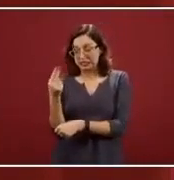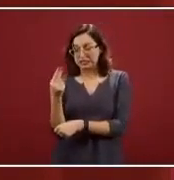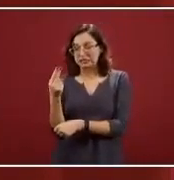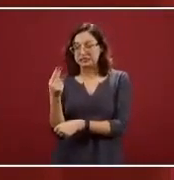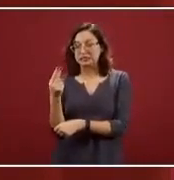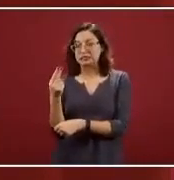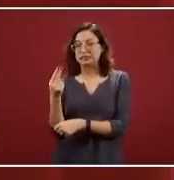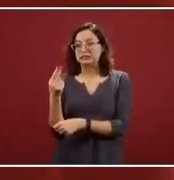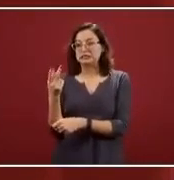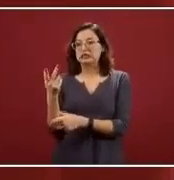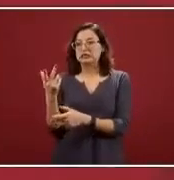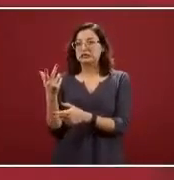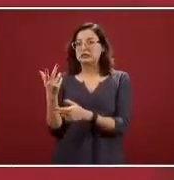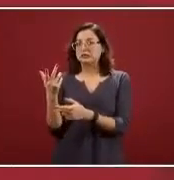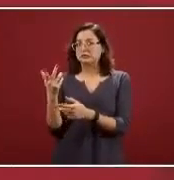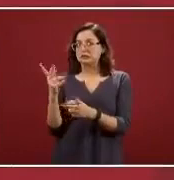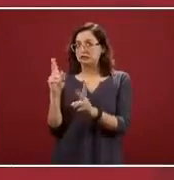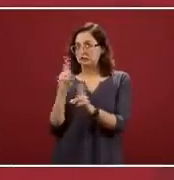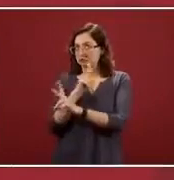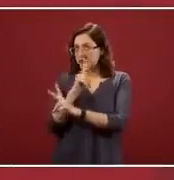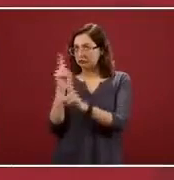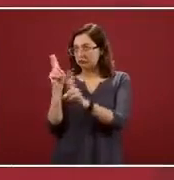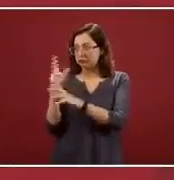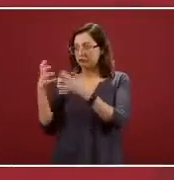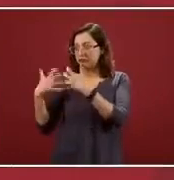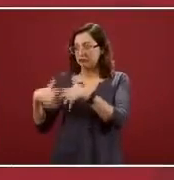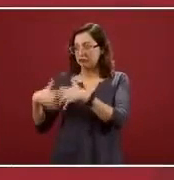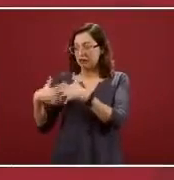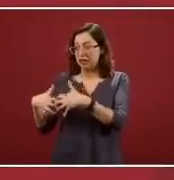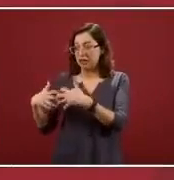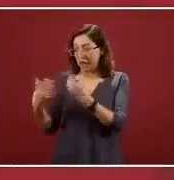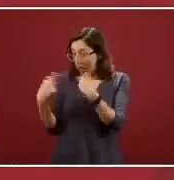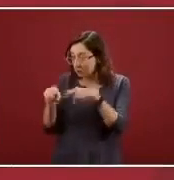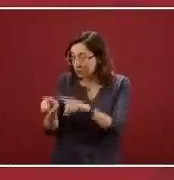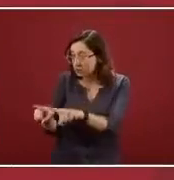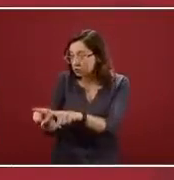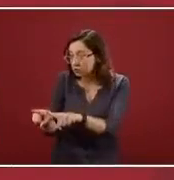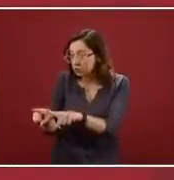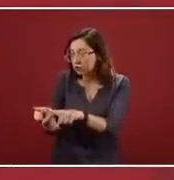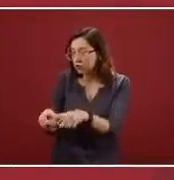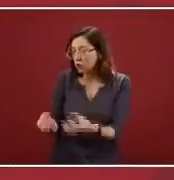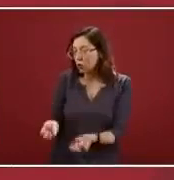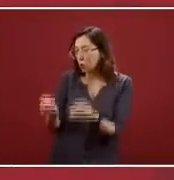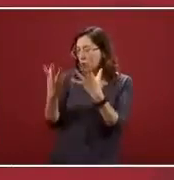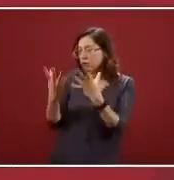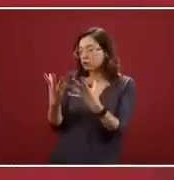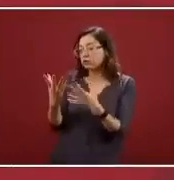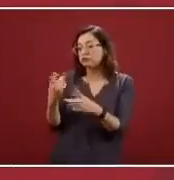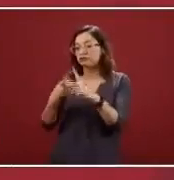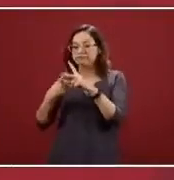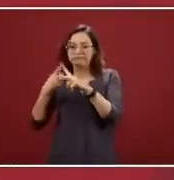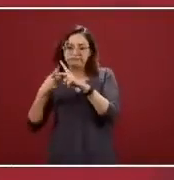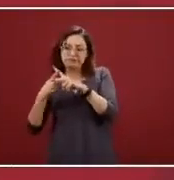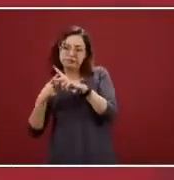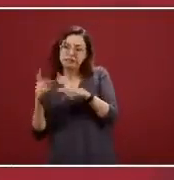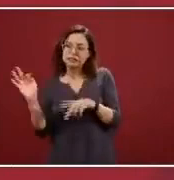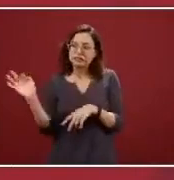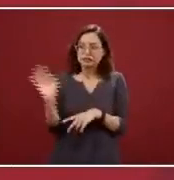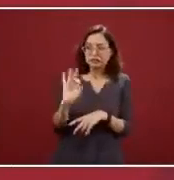manera simultánea. Entonces, ese cálculo, estamos en esa definición,